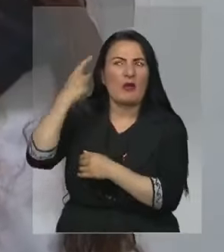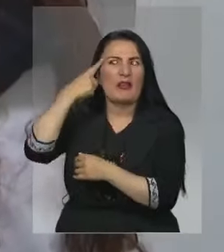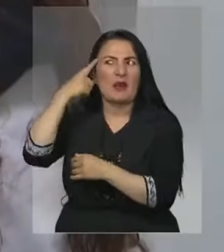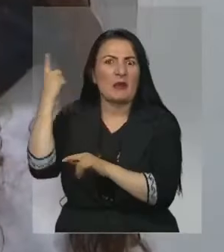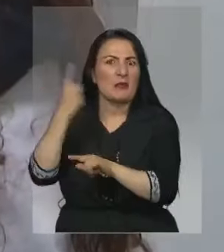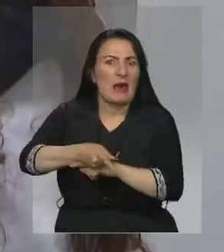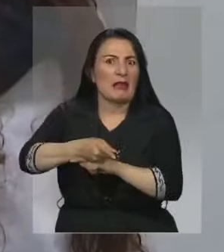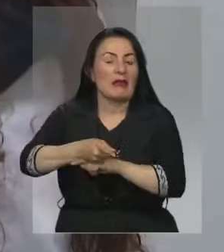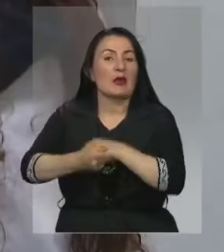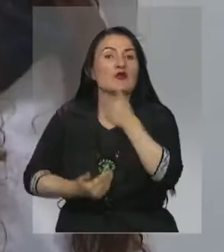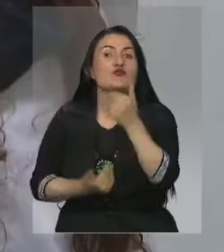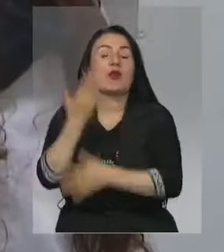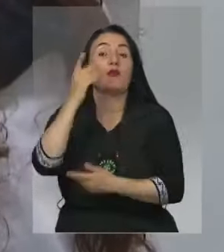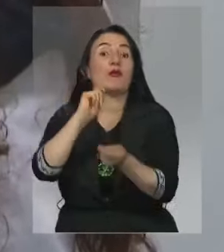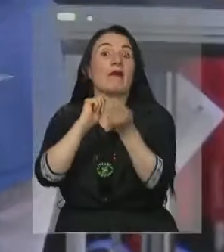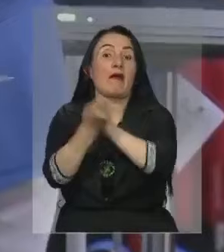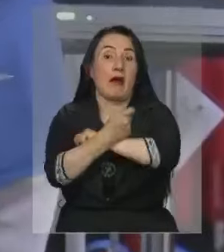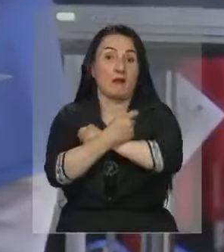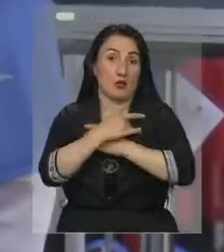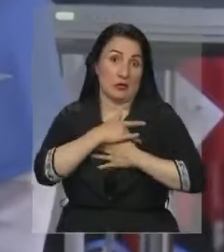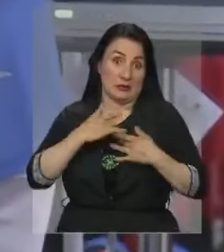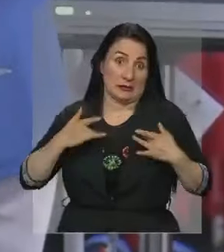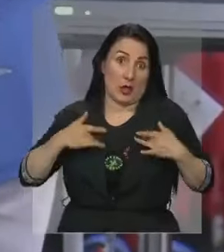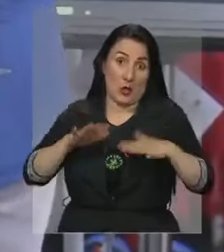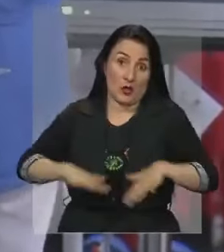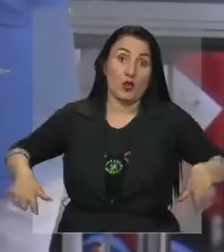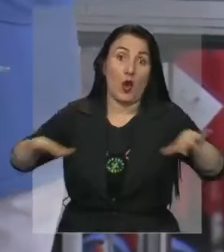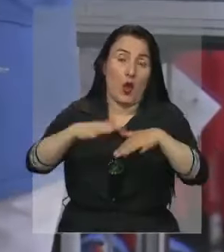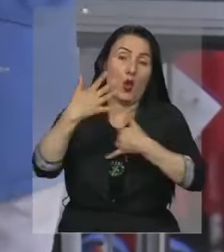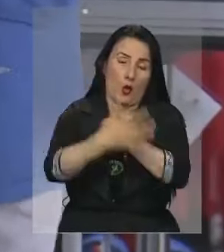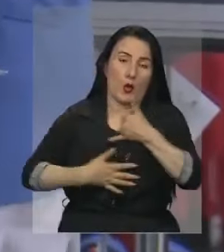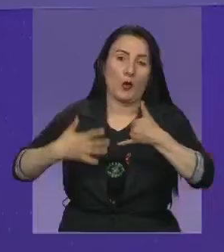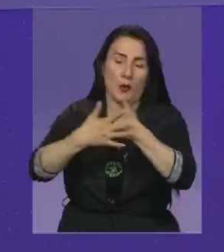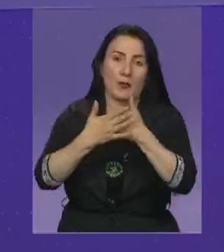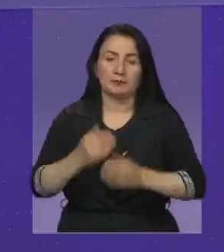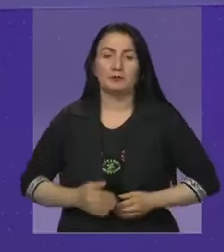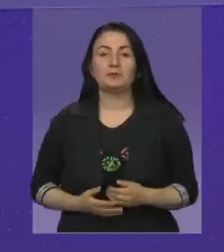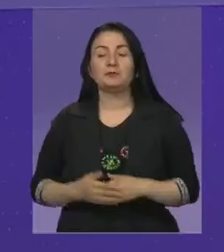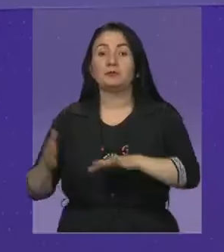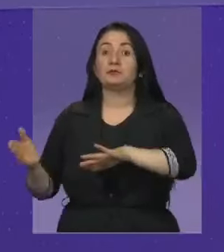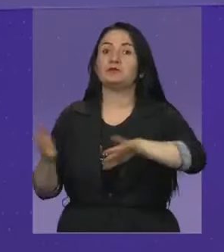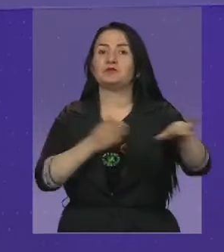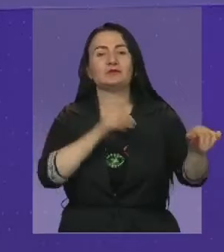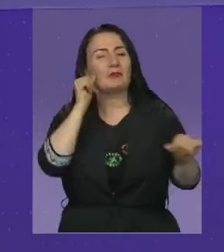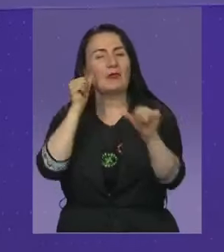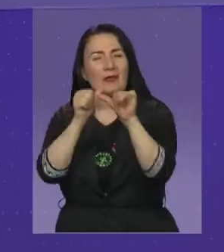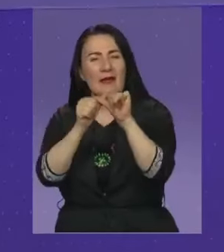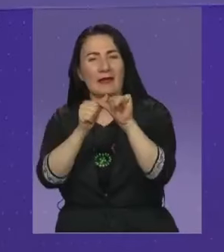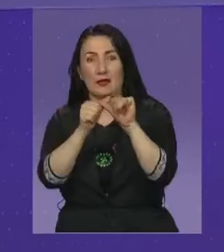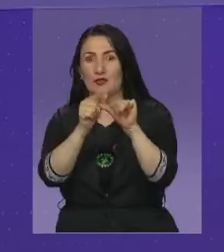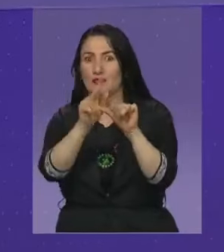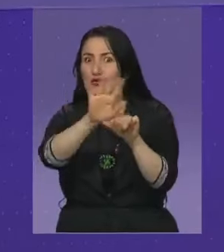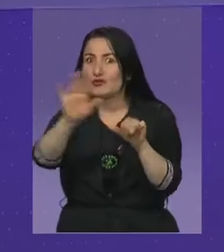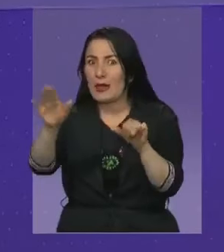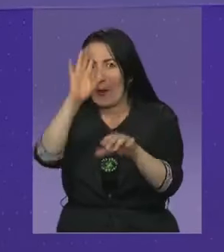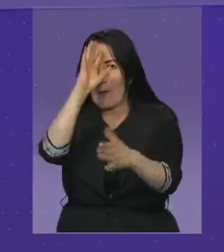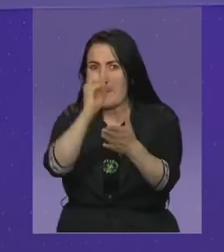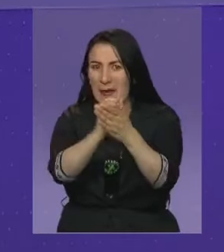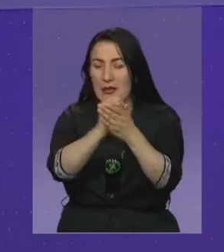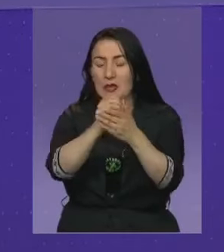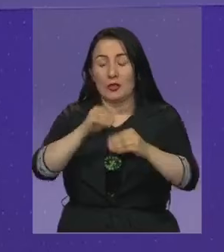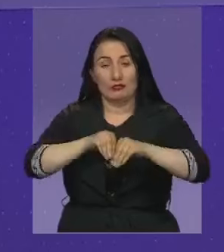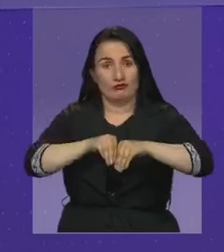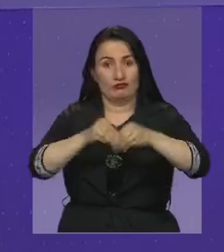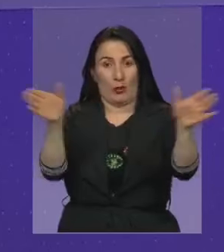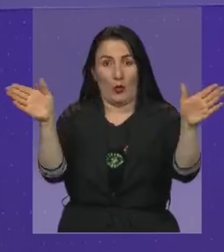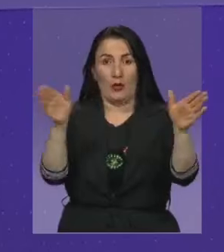para empezar a implementar los cambios a la salud de todos los colombianos. Recuerde que queremos leerlo y por ello abrimos todas nuestras redes